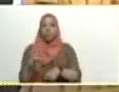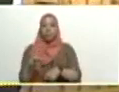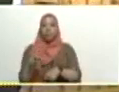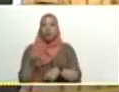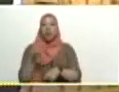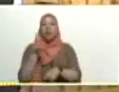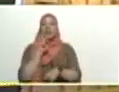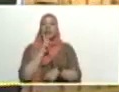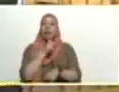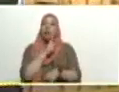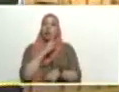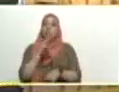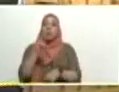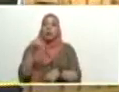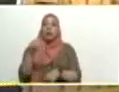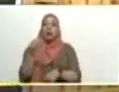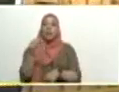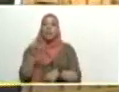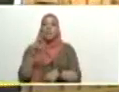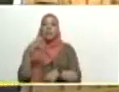Marching Sleep,